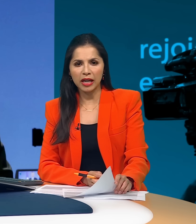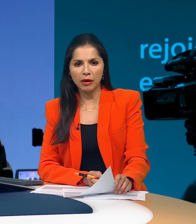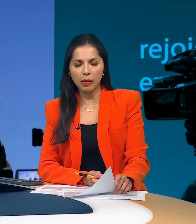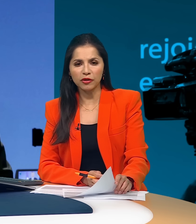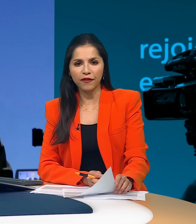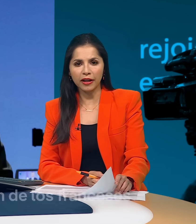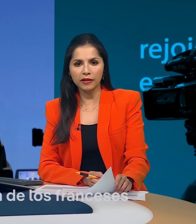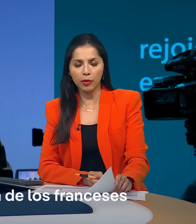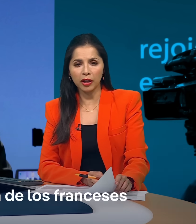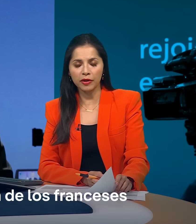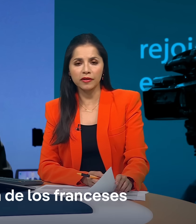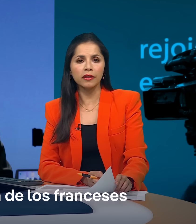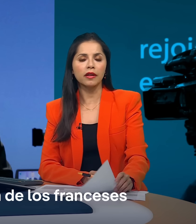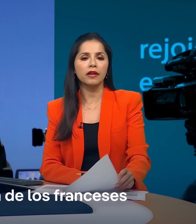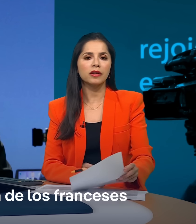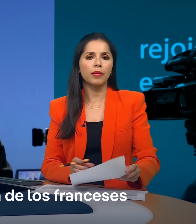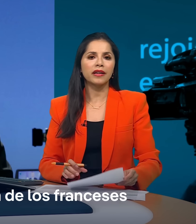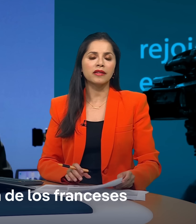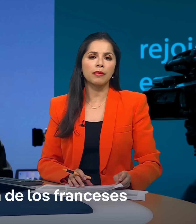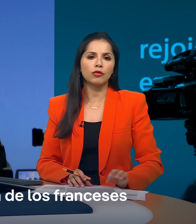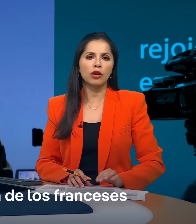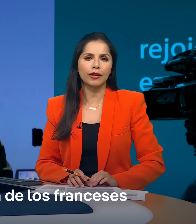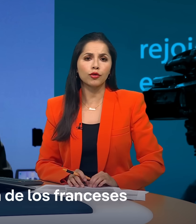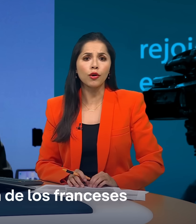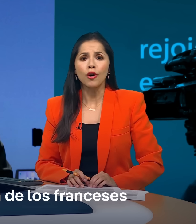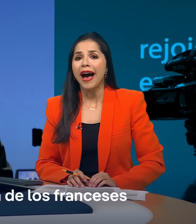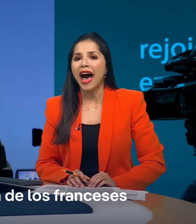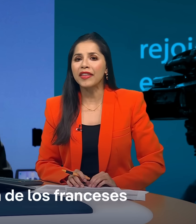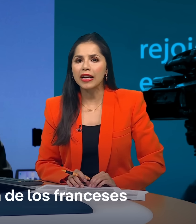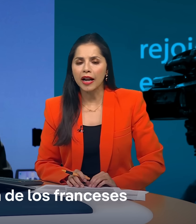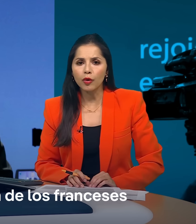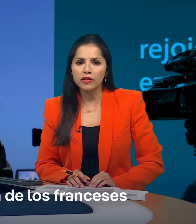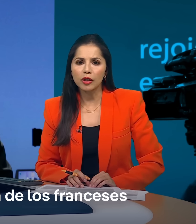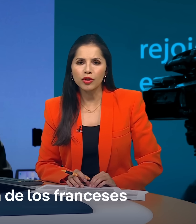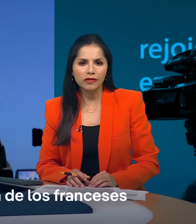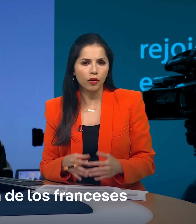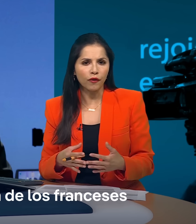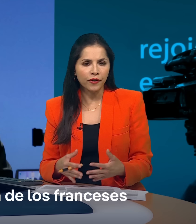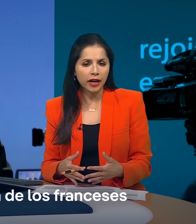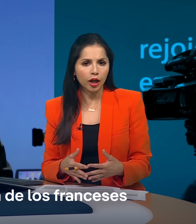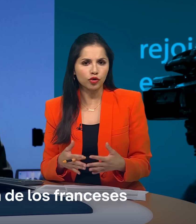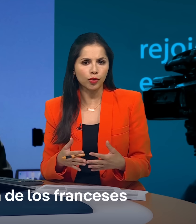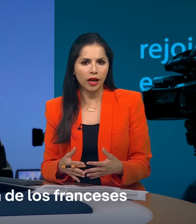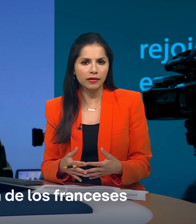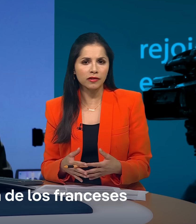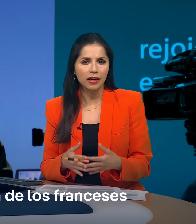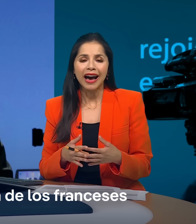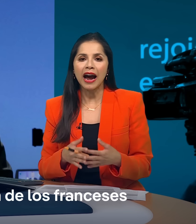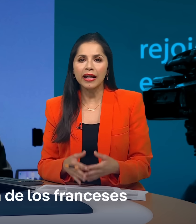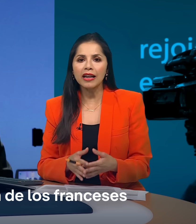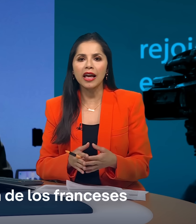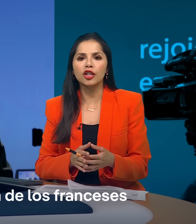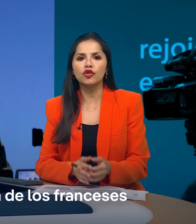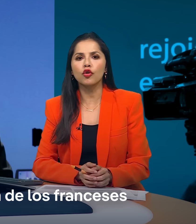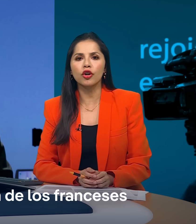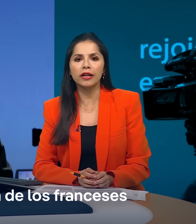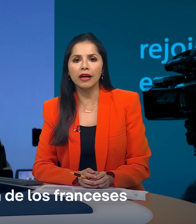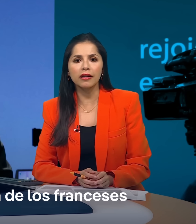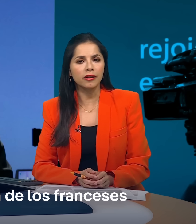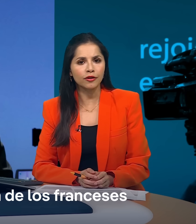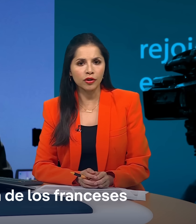Cambiamos de tema y vamos a Francia porque el presidente de ese país, Emmanuel Macron, ha declarado este lunes que confía en que los votantes harán la